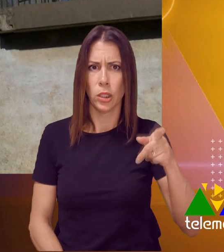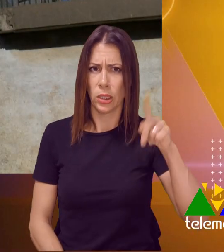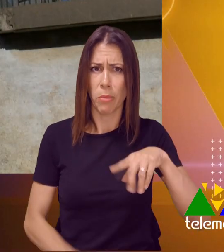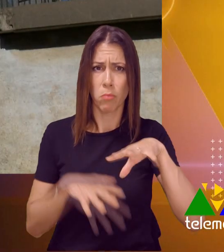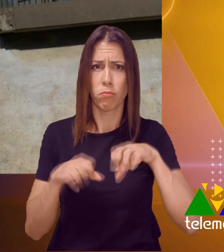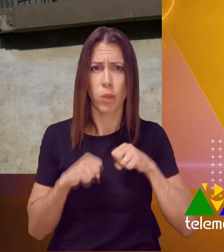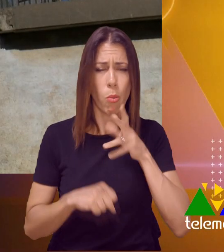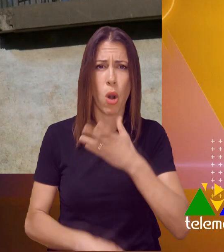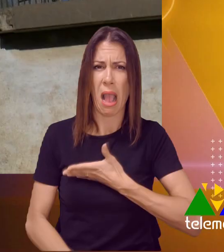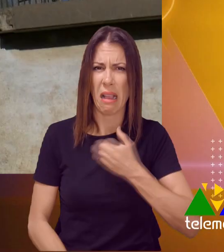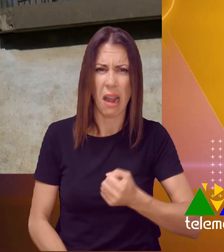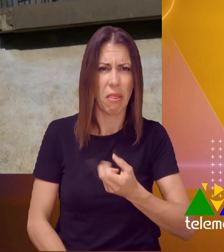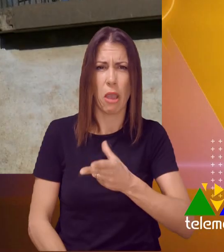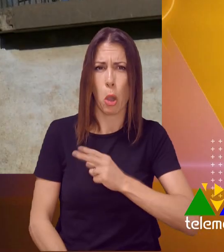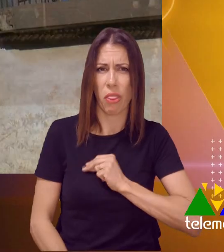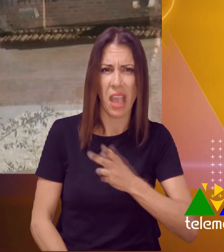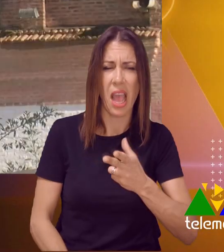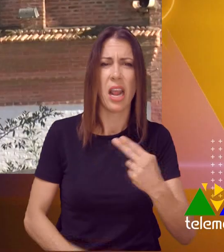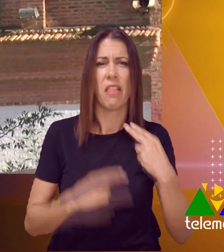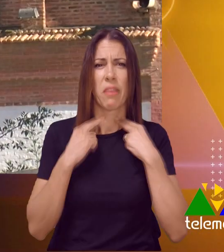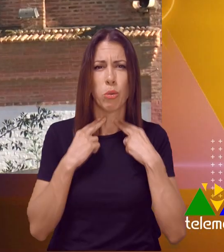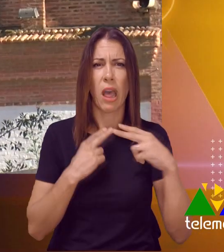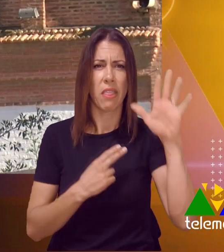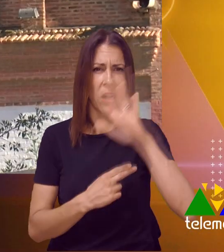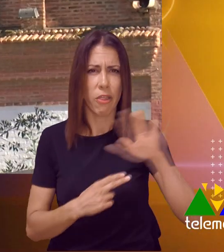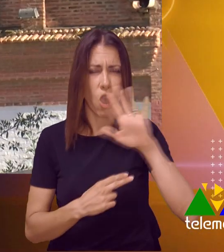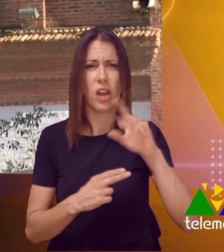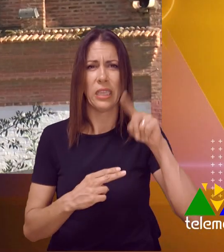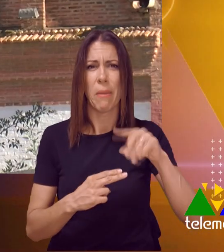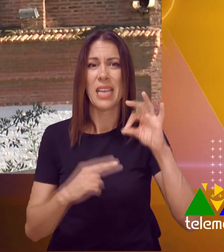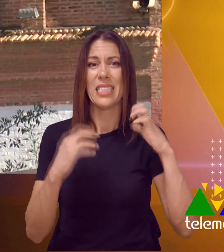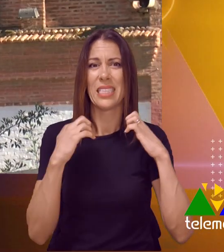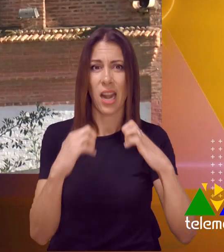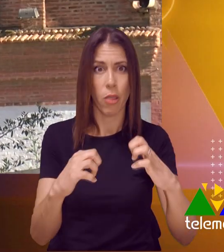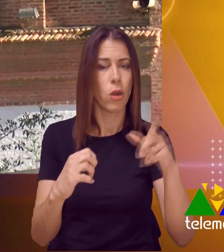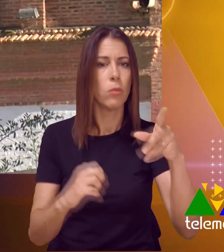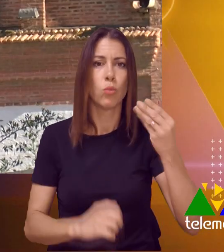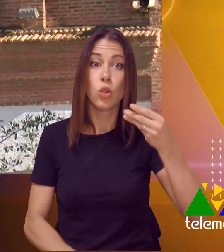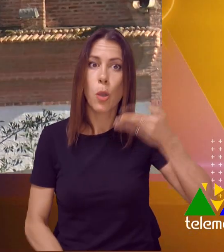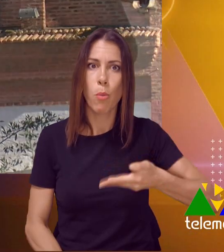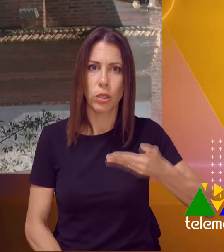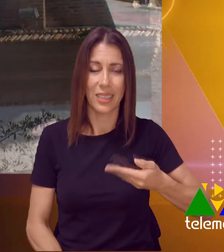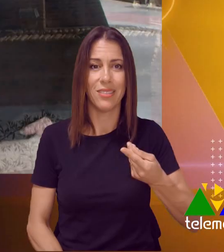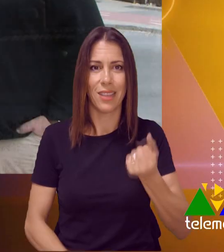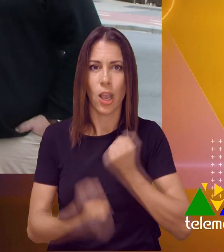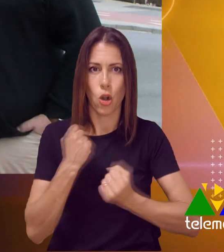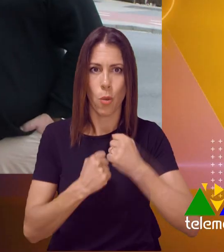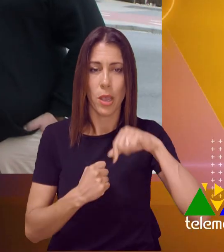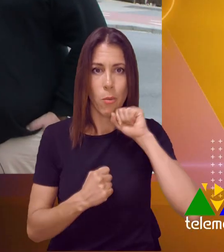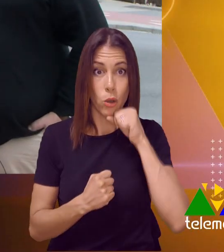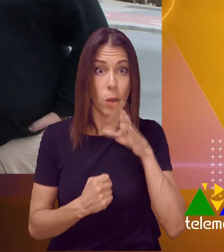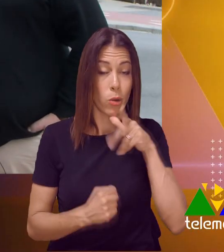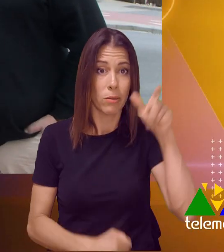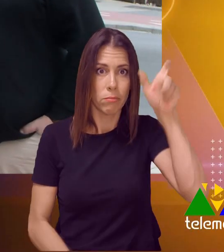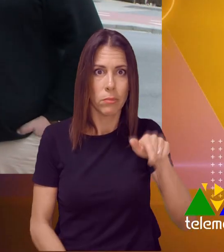alcaldes y concejales y diputados nacionales y senadores y tal, tuvieron una gran importancia económica en Motril. Don José